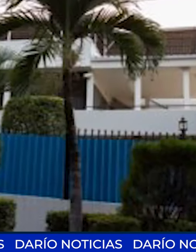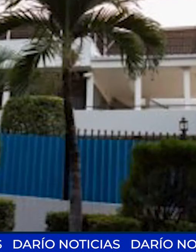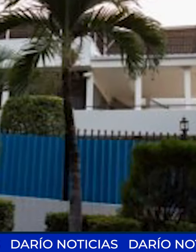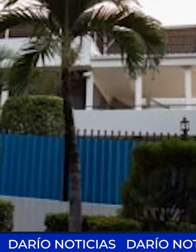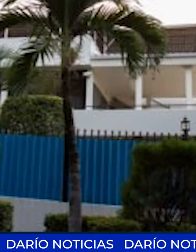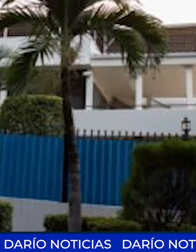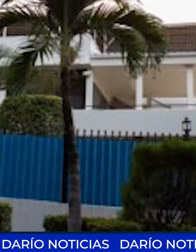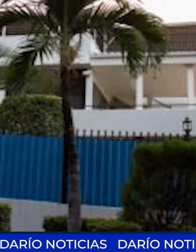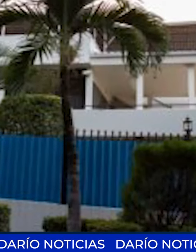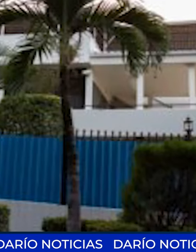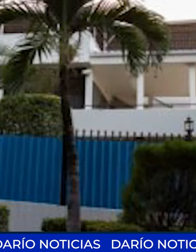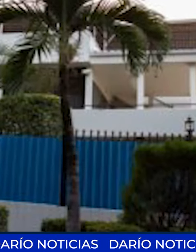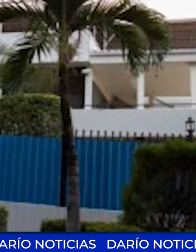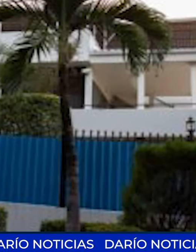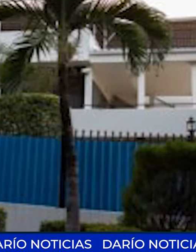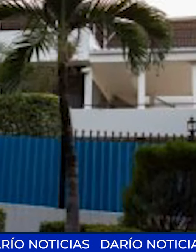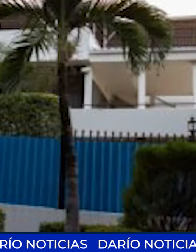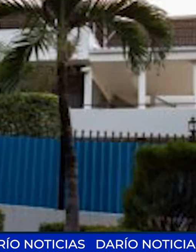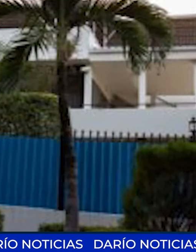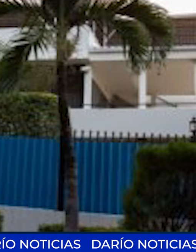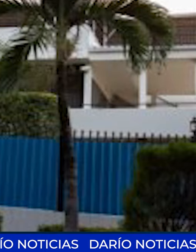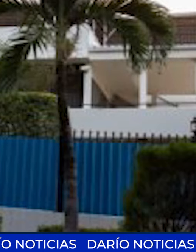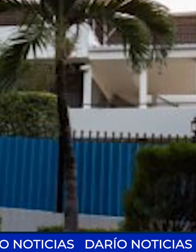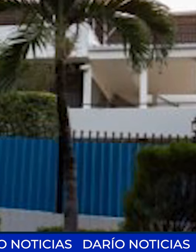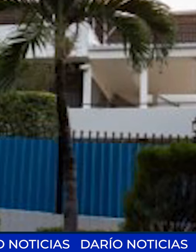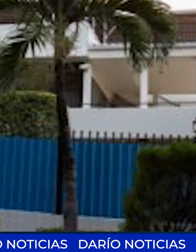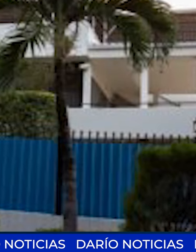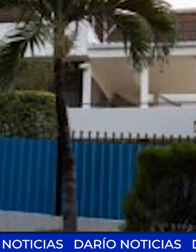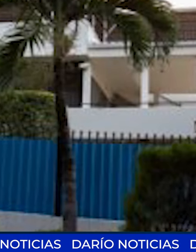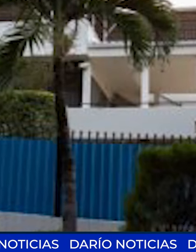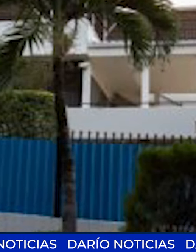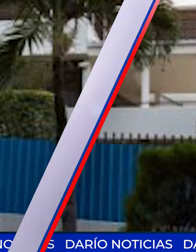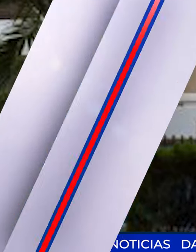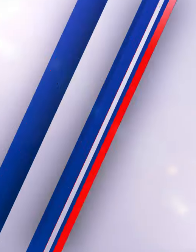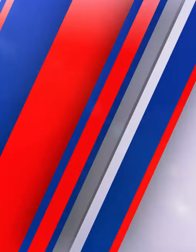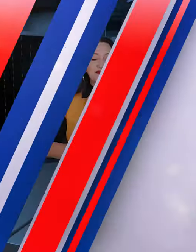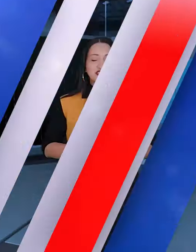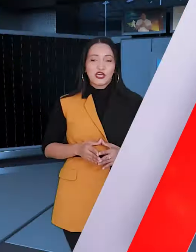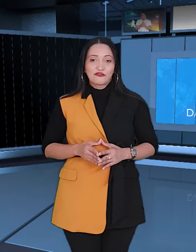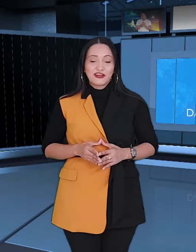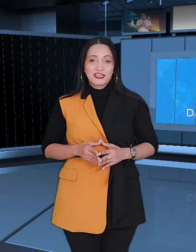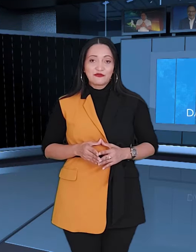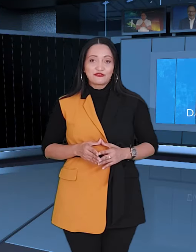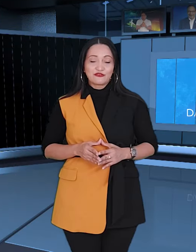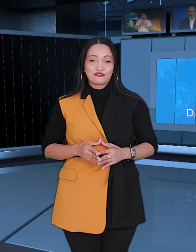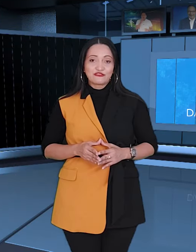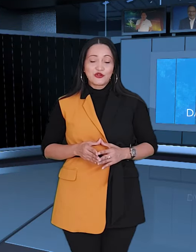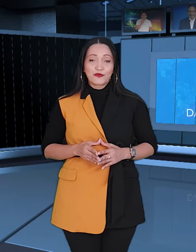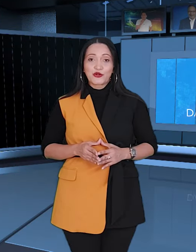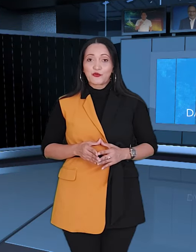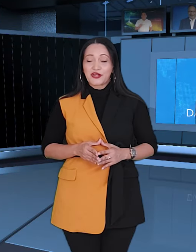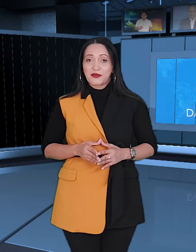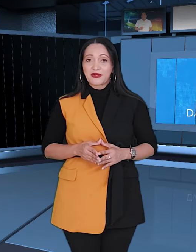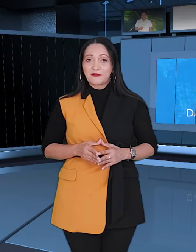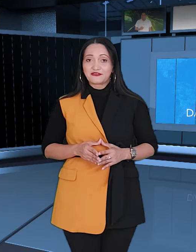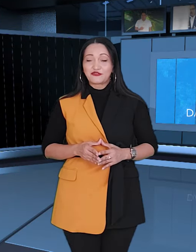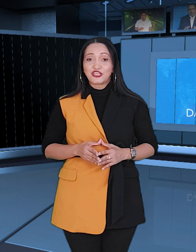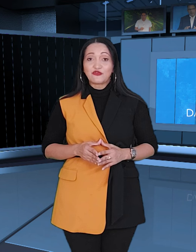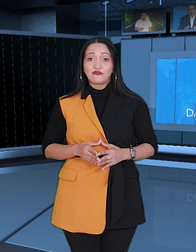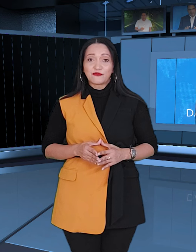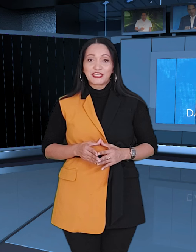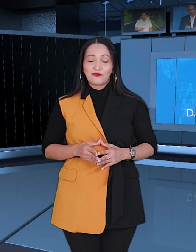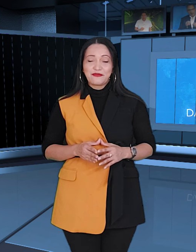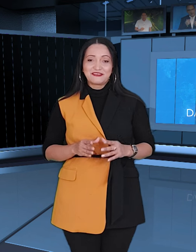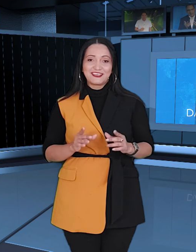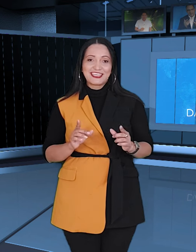otorgó personalidad jurídica, así como los directivos que los administran. Y hemos llegado al final de nuestro noticiero, pero recuerde que para más